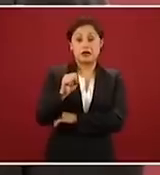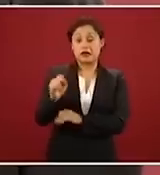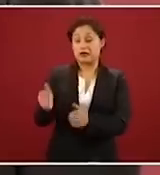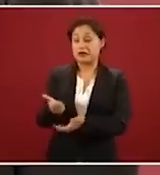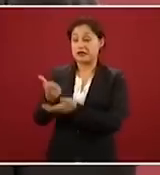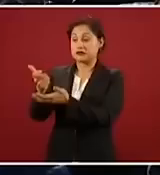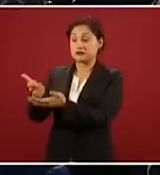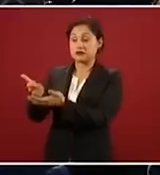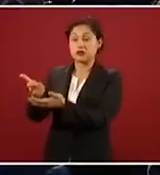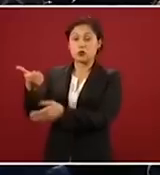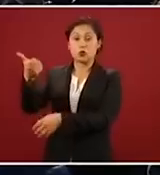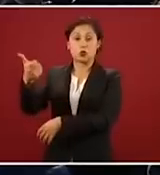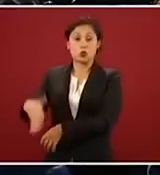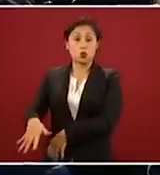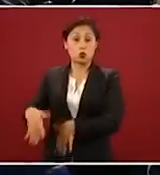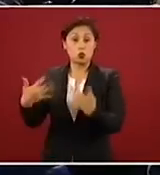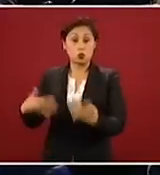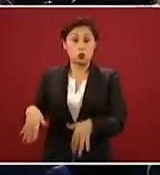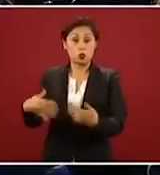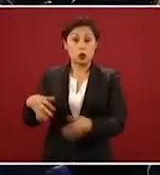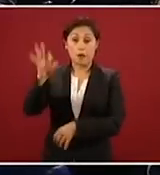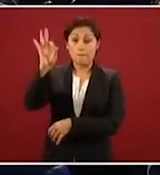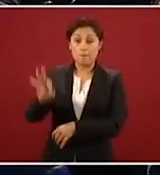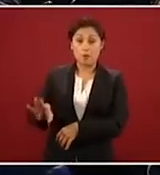de ganga preferencial.